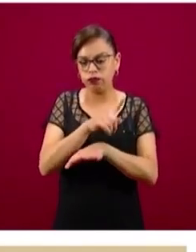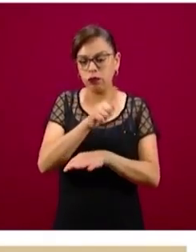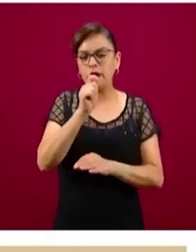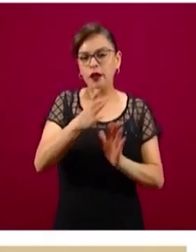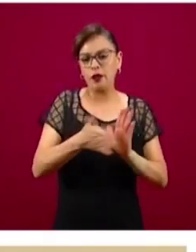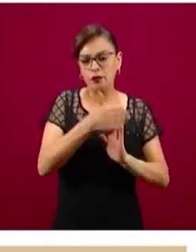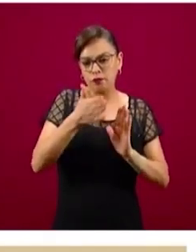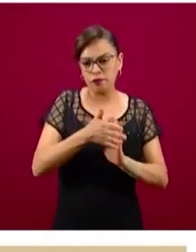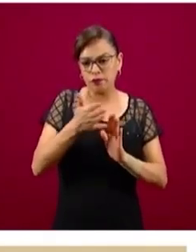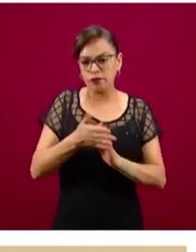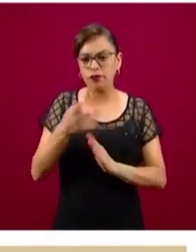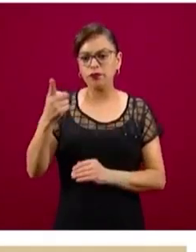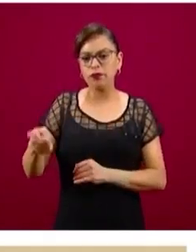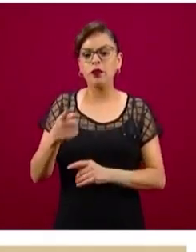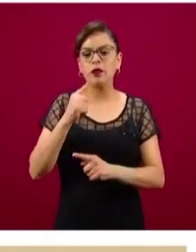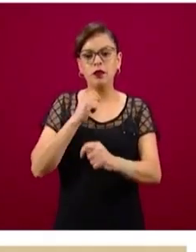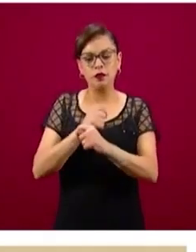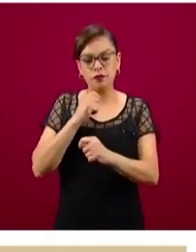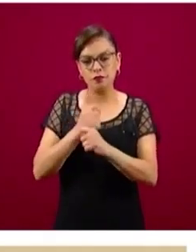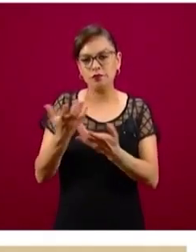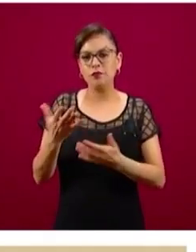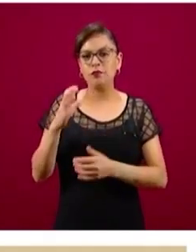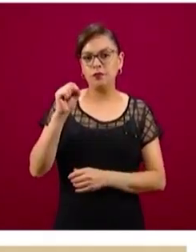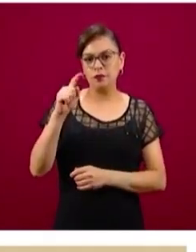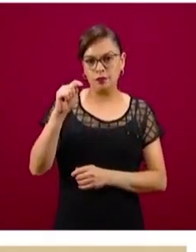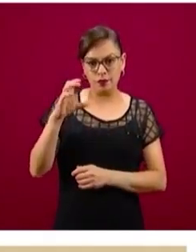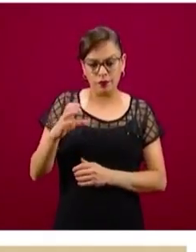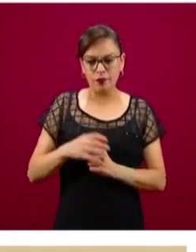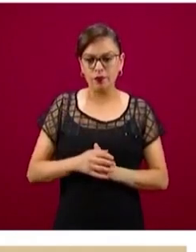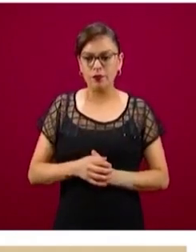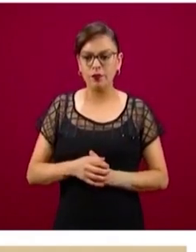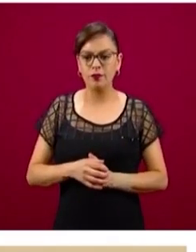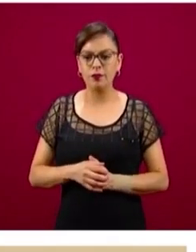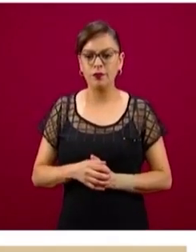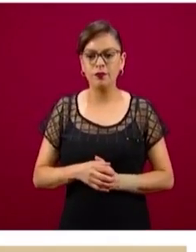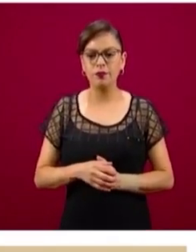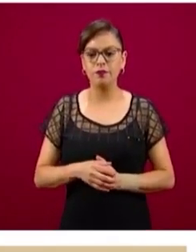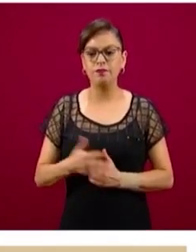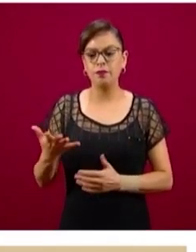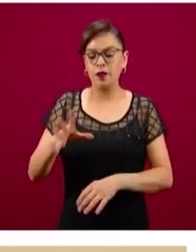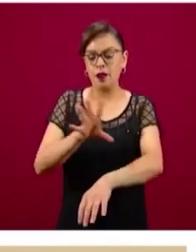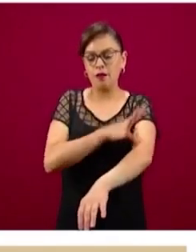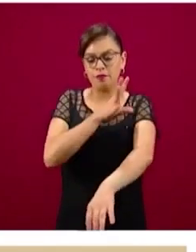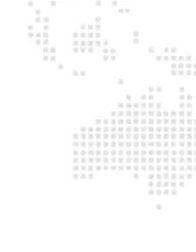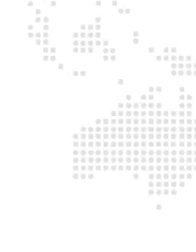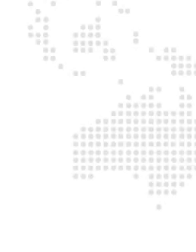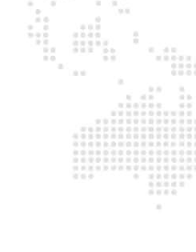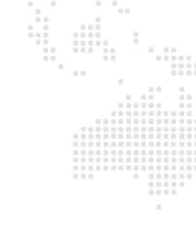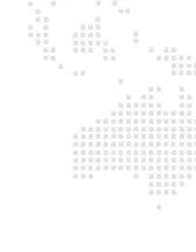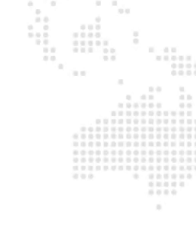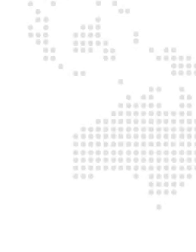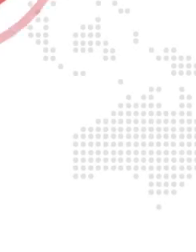comunicaciones y trasportes agropecuario y extractivas eléctrica y agua